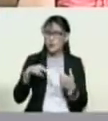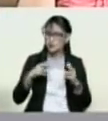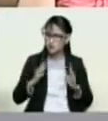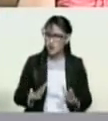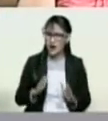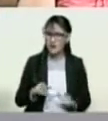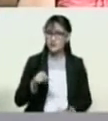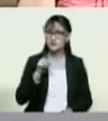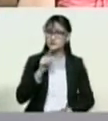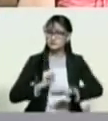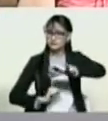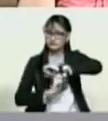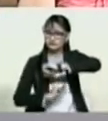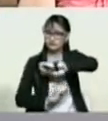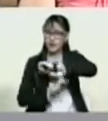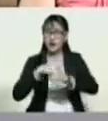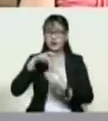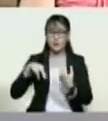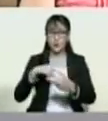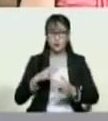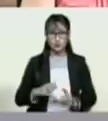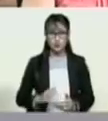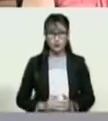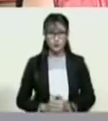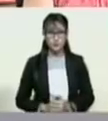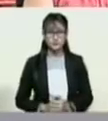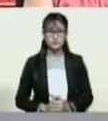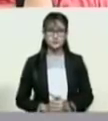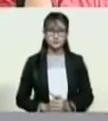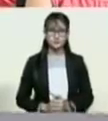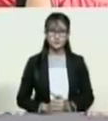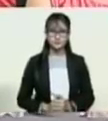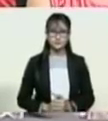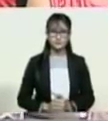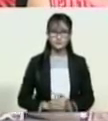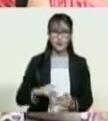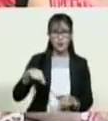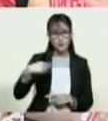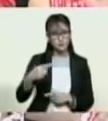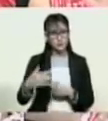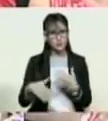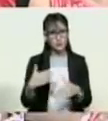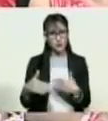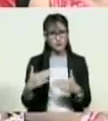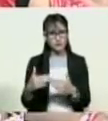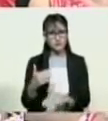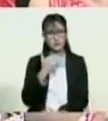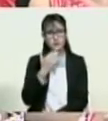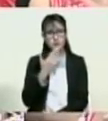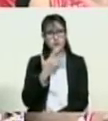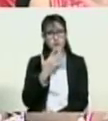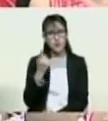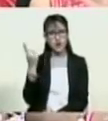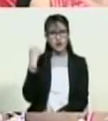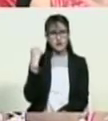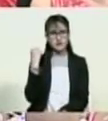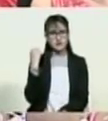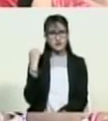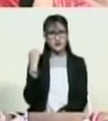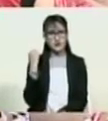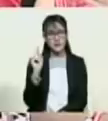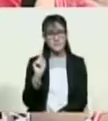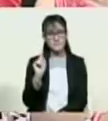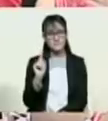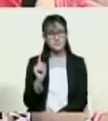la columna de la revolución bolivariana. Así que nosotros, en sus próximos procesos, ya ayer también el